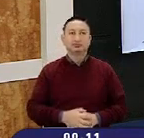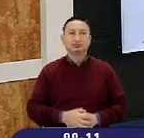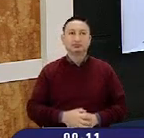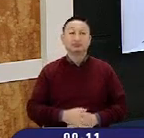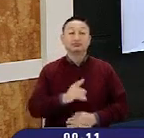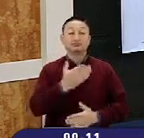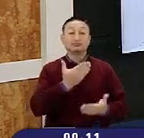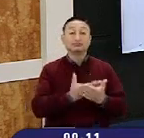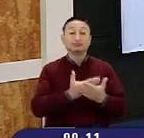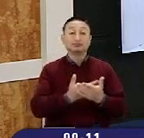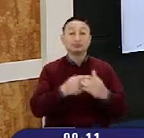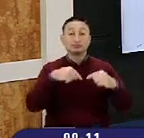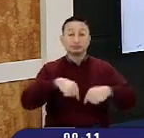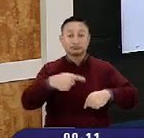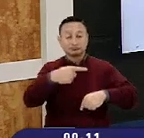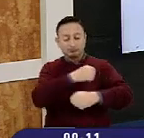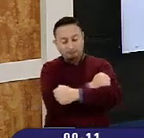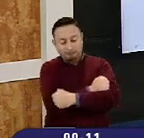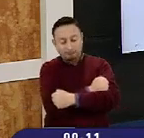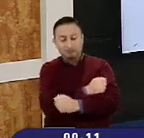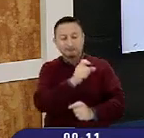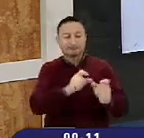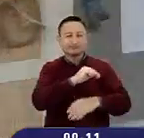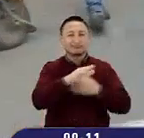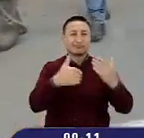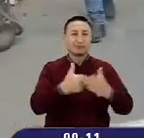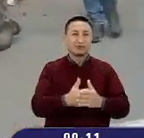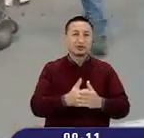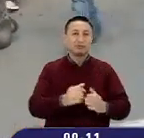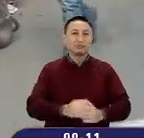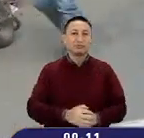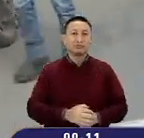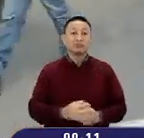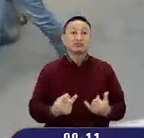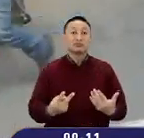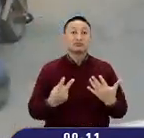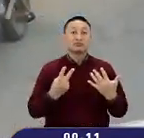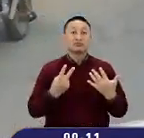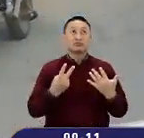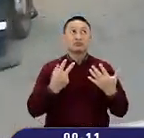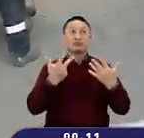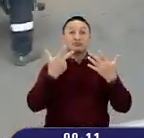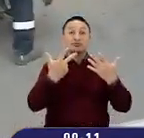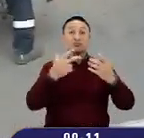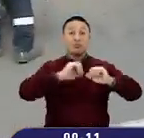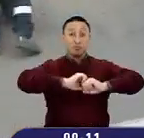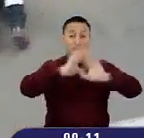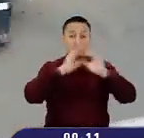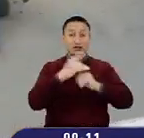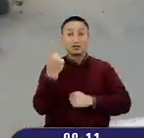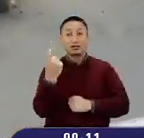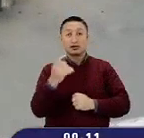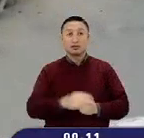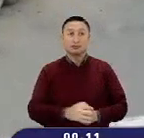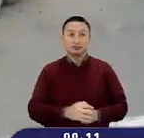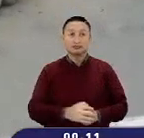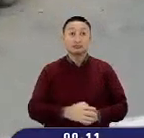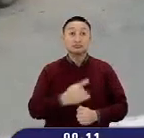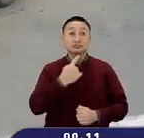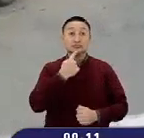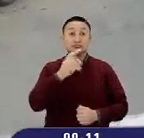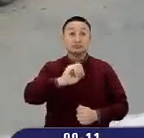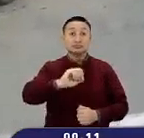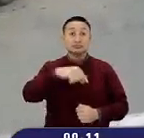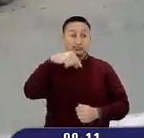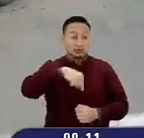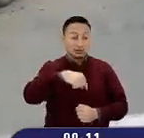Gracias, querido Robert. Abracito para ti y para todos nuestros amigos televidentes. Son exactamente las 8 de la mañana con 11 minutos y tú ya lo decías. Se está